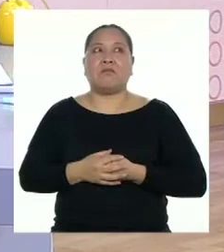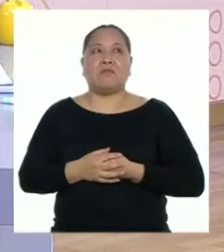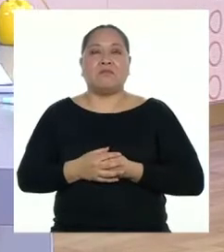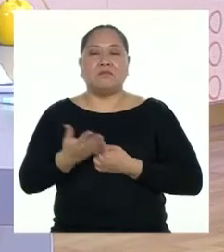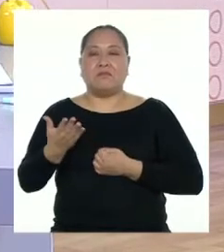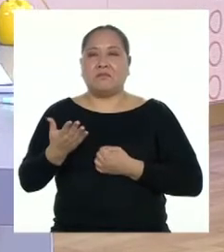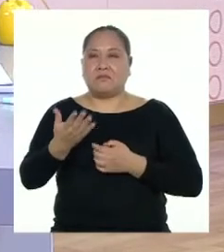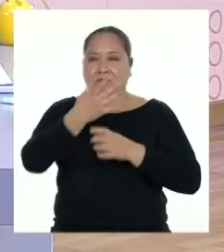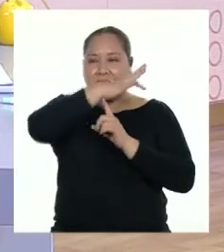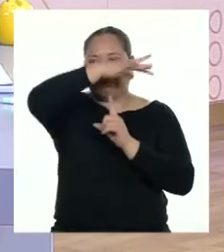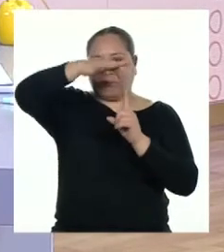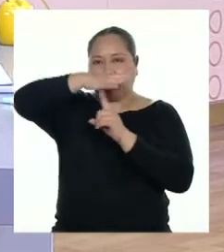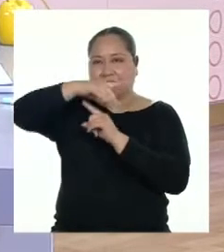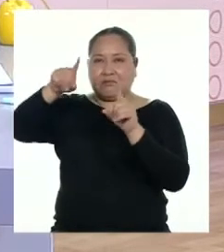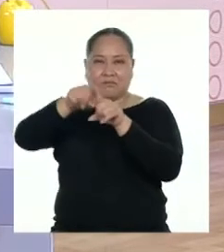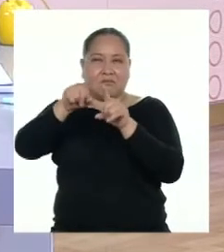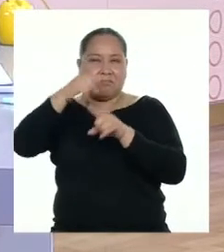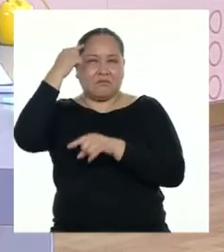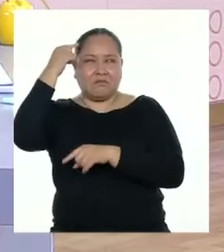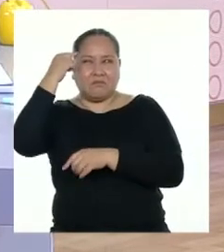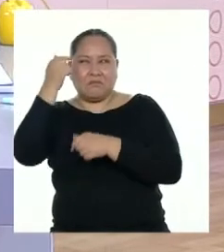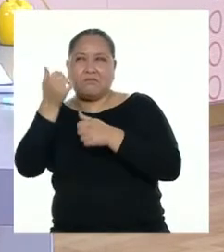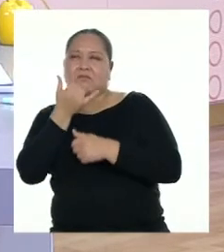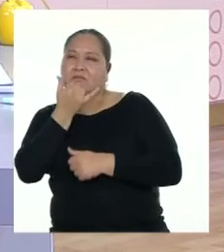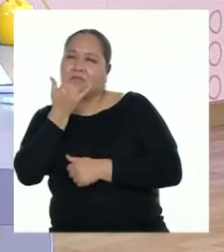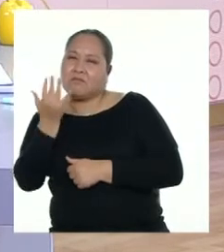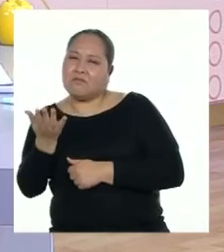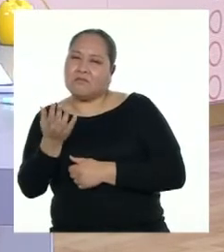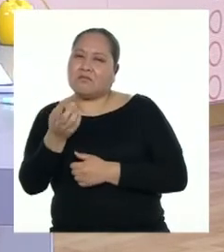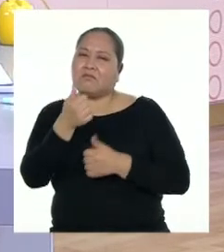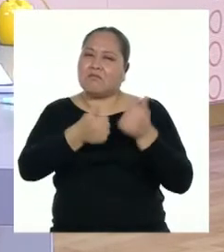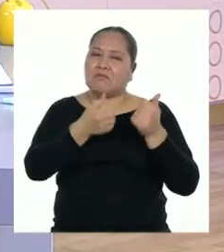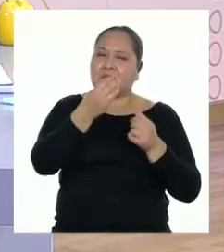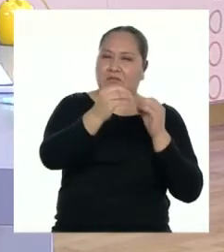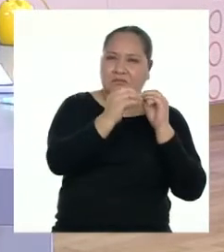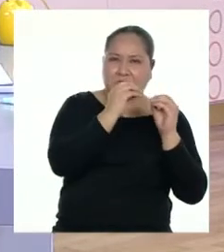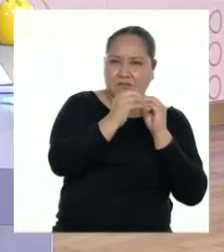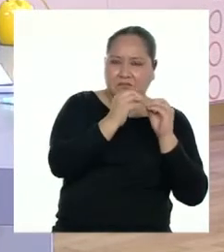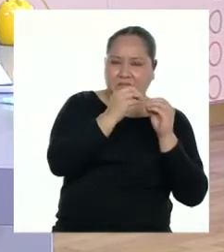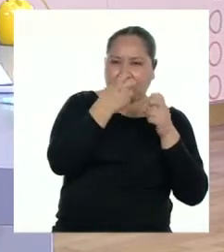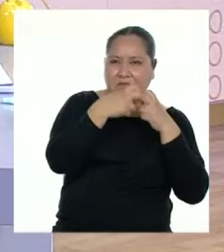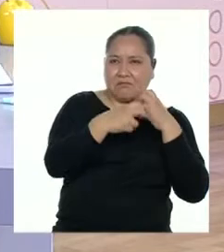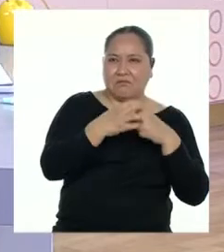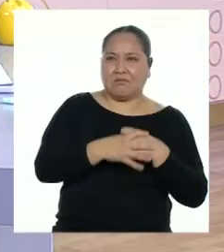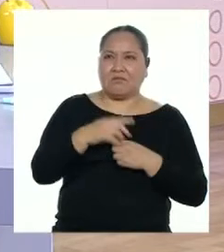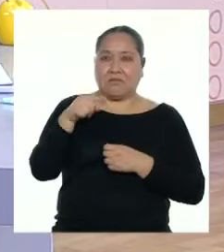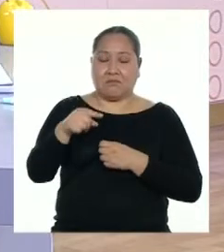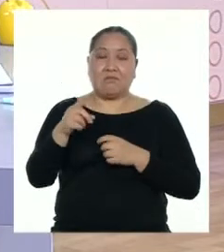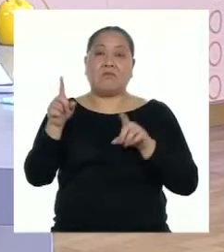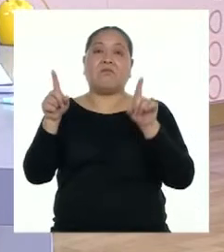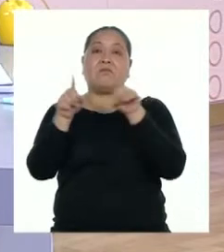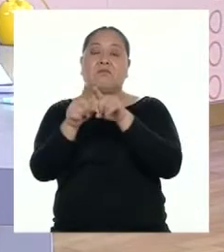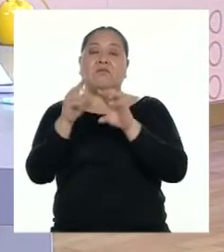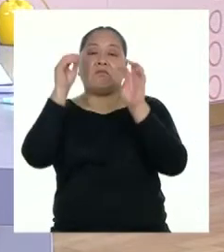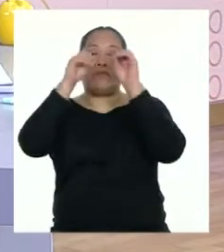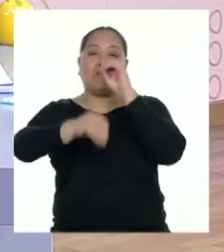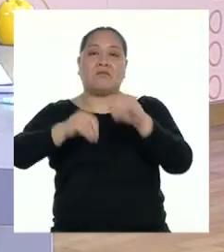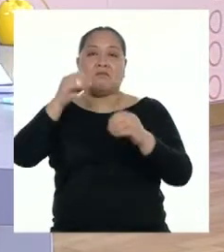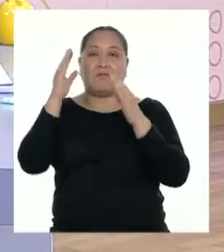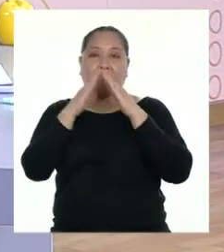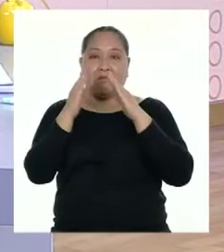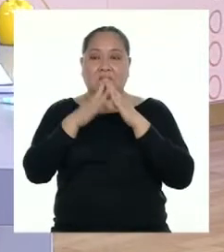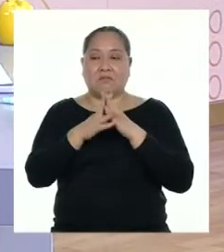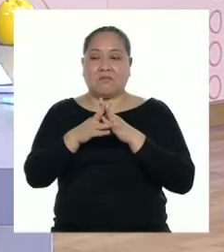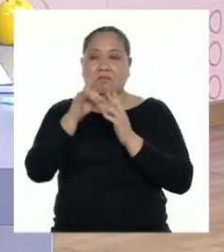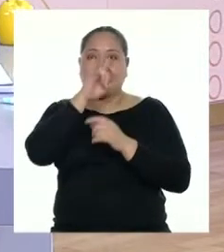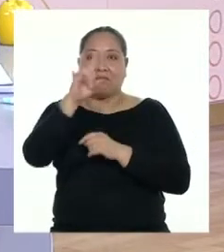causas y consecuencias y planteamos acciones para llevar a cabo e implementar en casa para hacer un uso eficiente y óptimo de